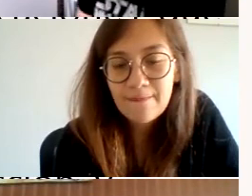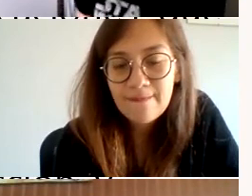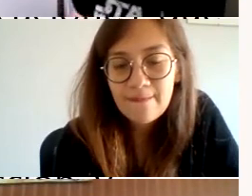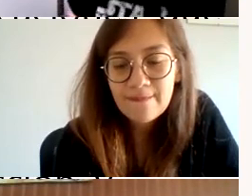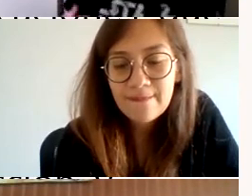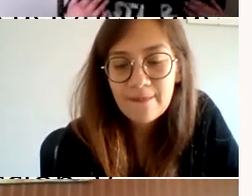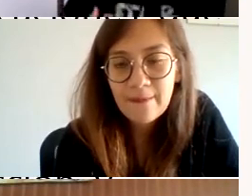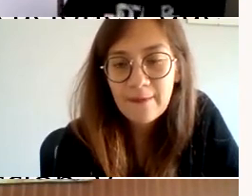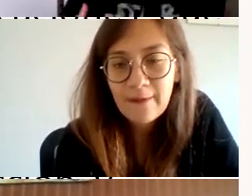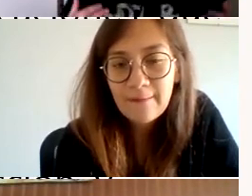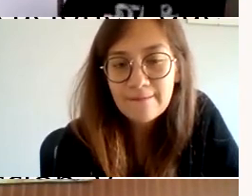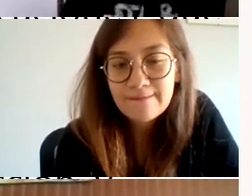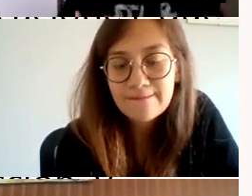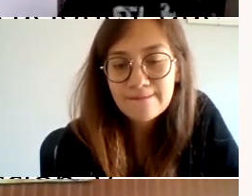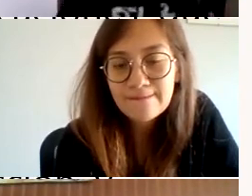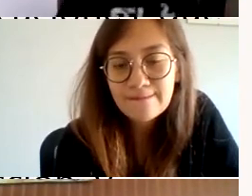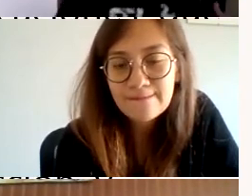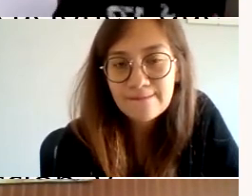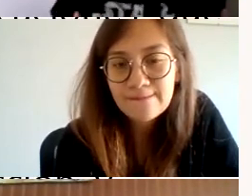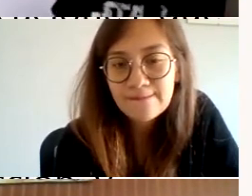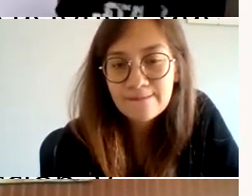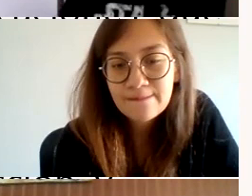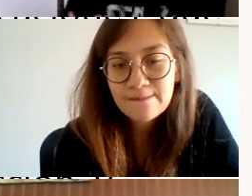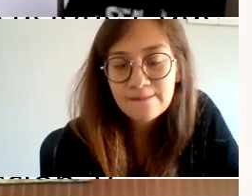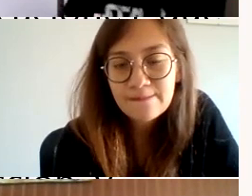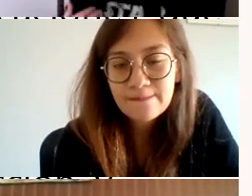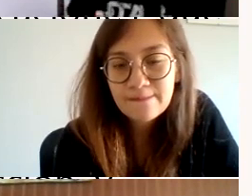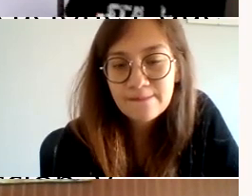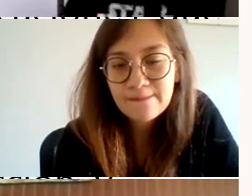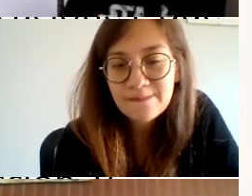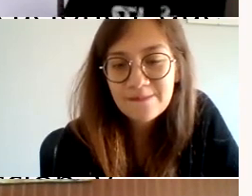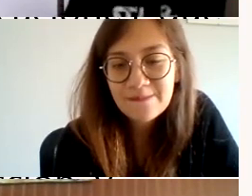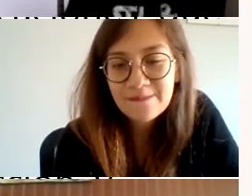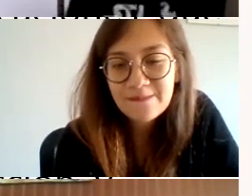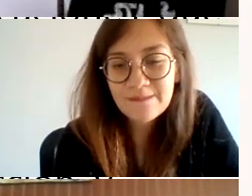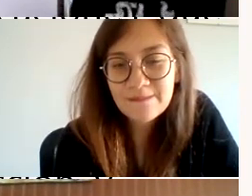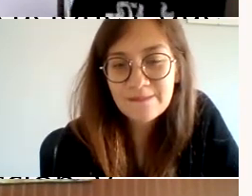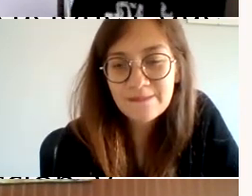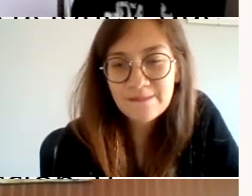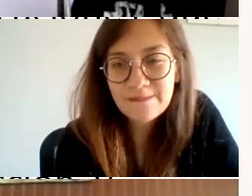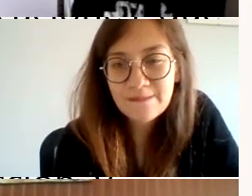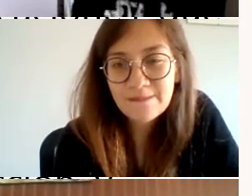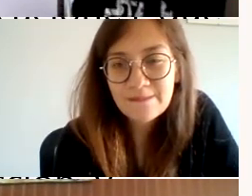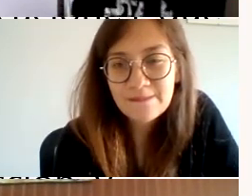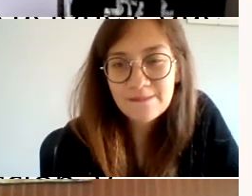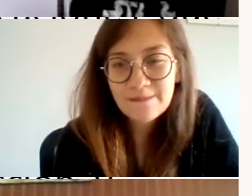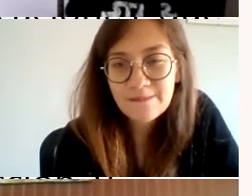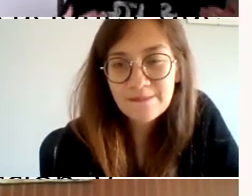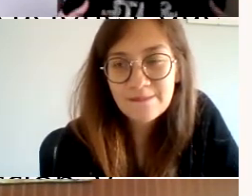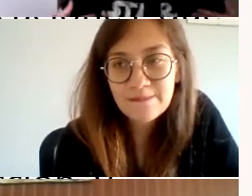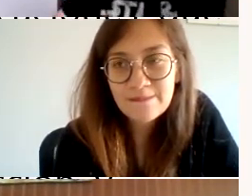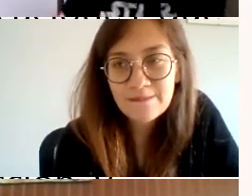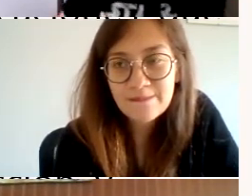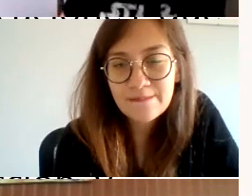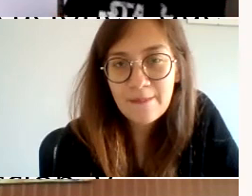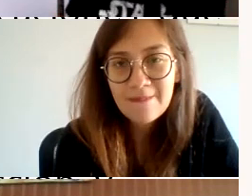Para los demás igual, pueden ir a quizá buscar algo para beber, algo para comer, o si quieren pararse